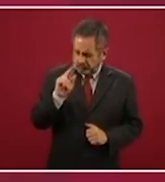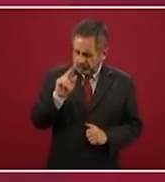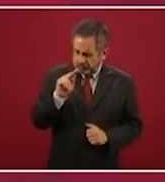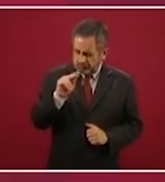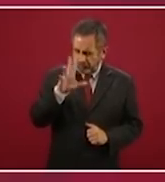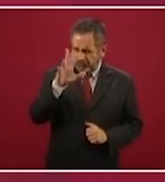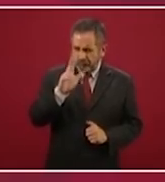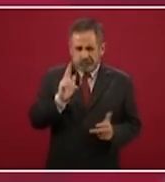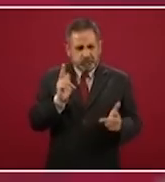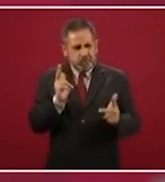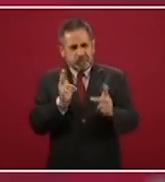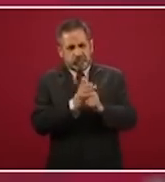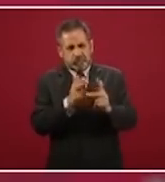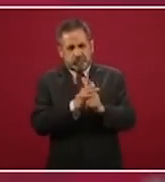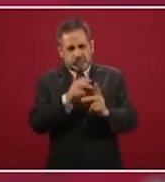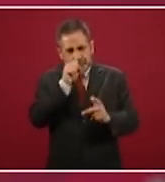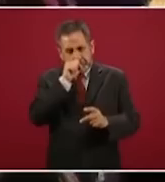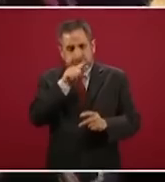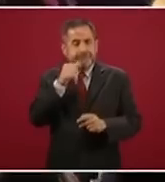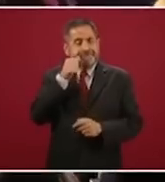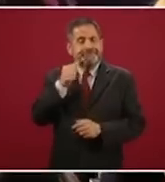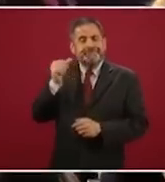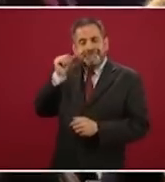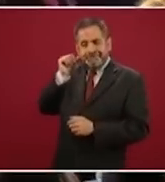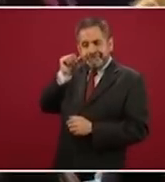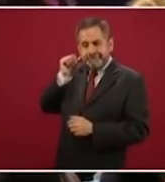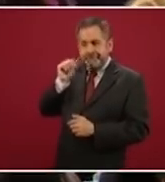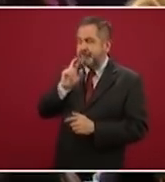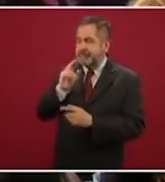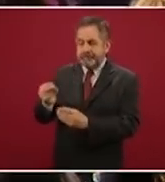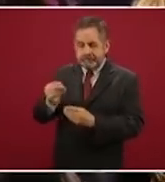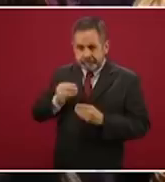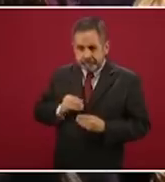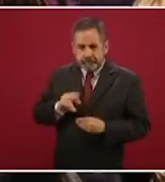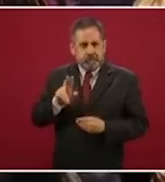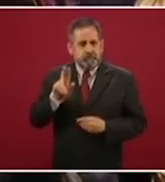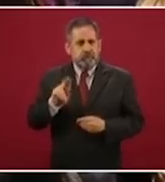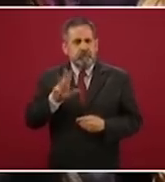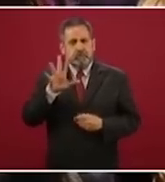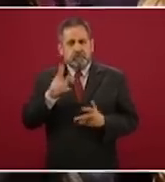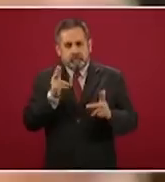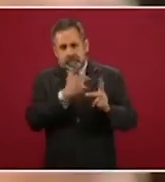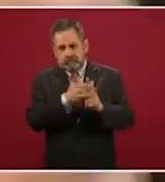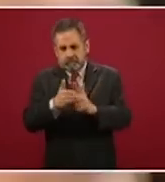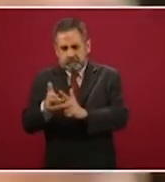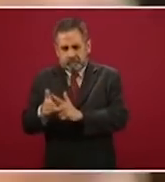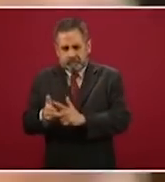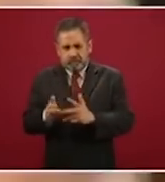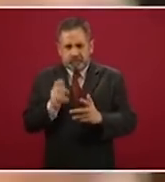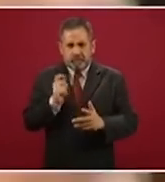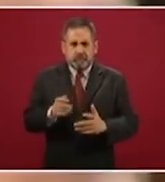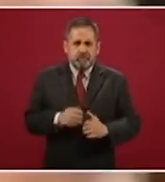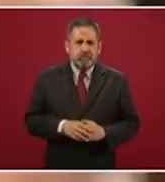85 homicidios, o sea, mejor dicho, ayer, en el reporte de hoy, y como